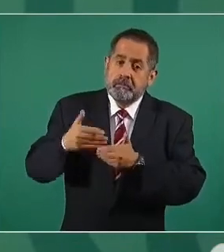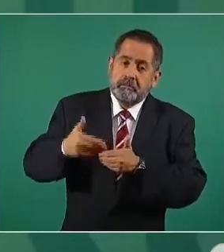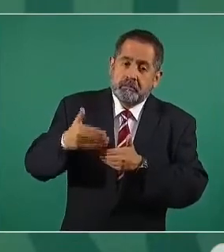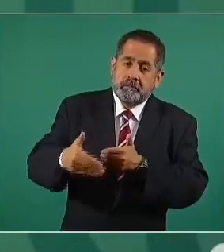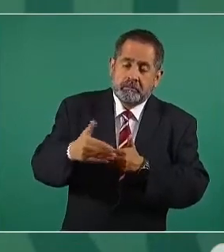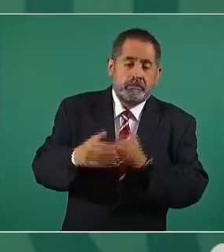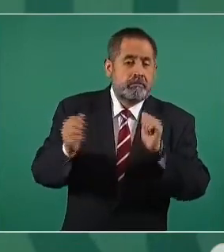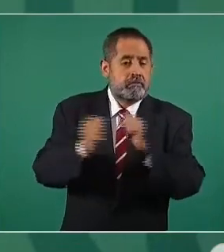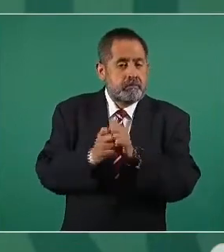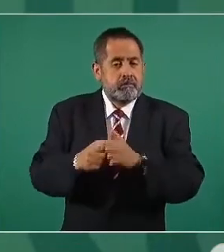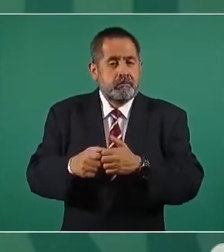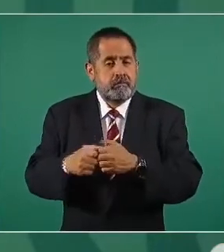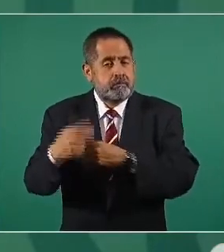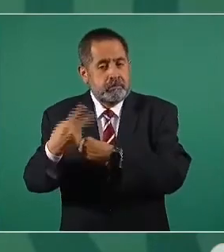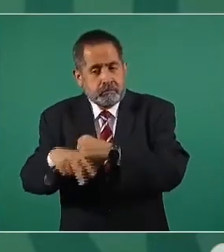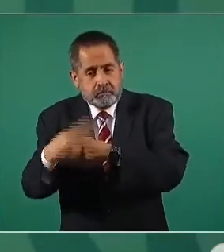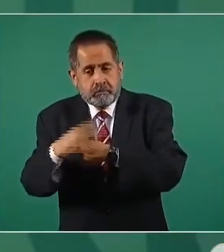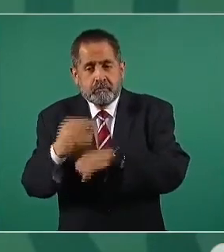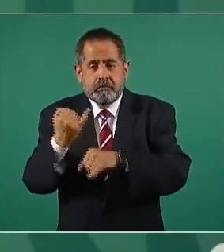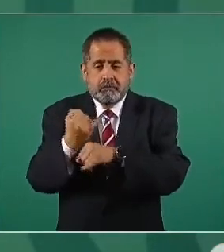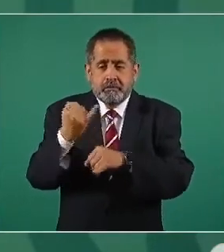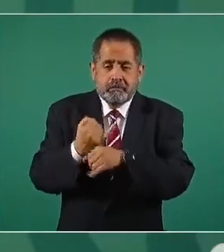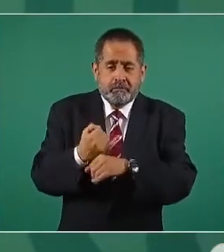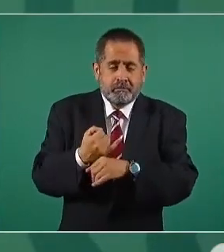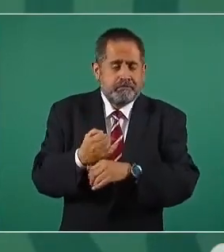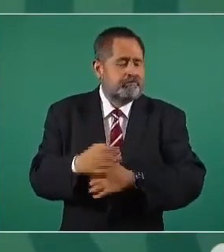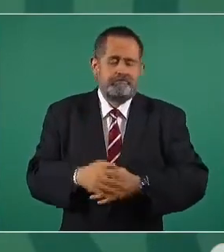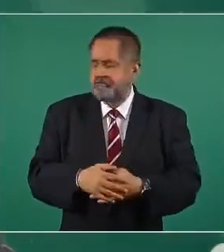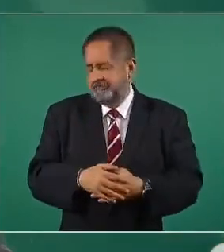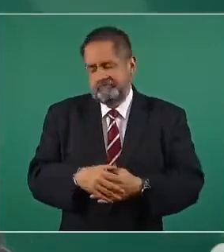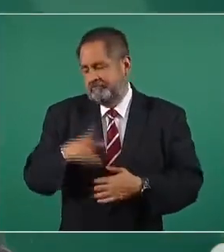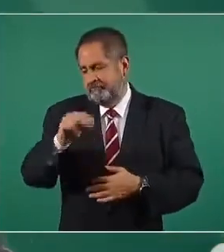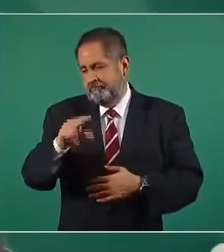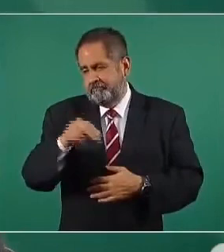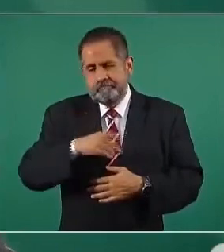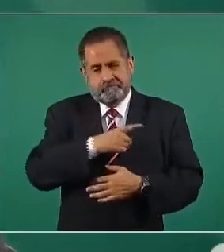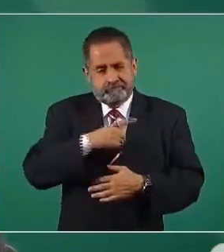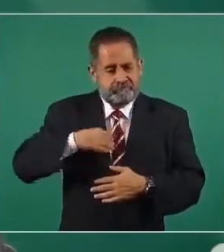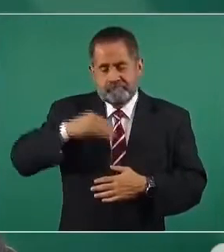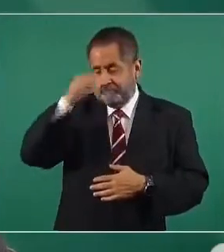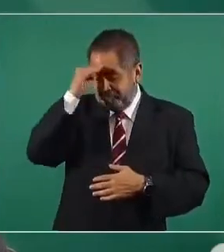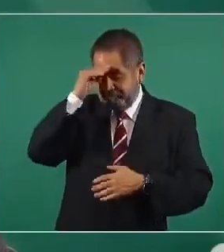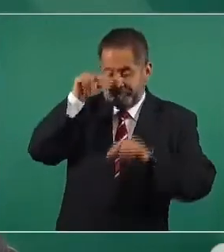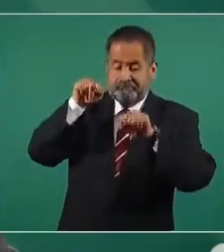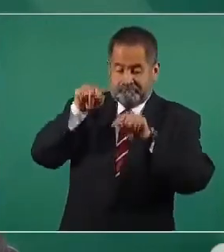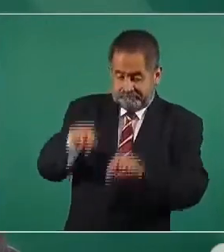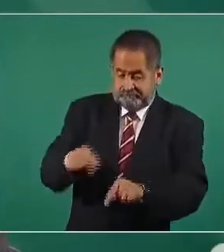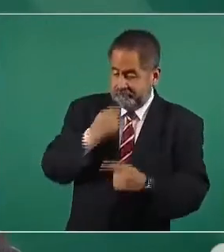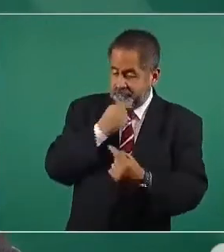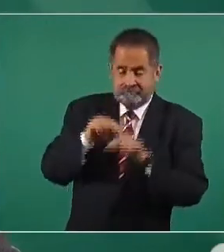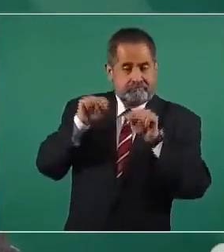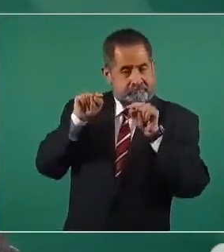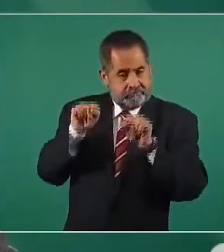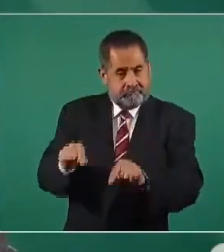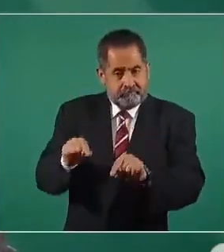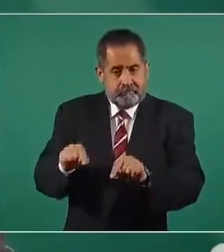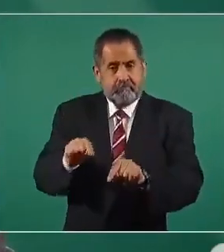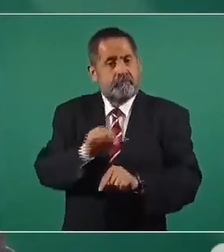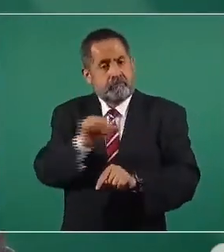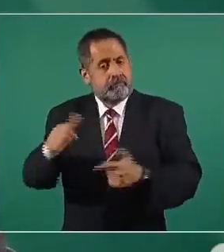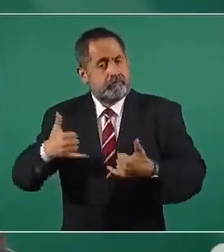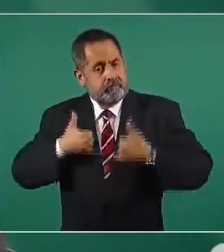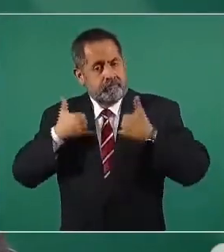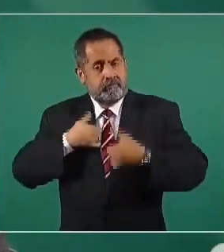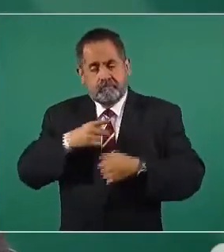las clases a distancia. Necesitamos pensar en los niños, necesitamos pensar en los